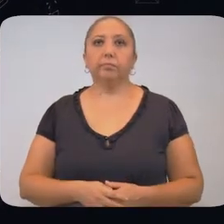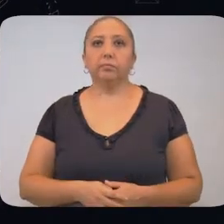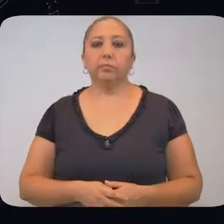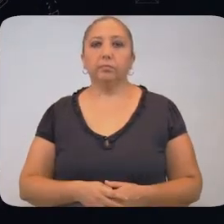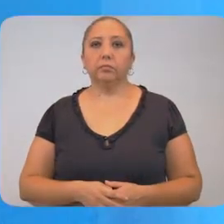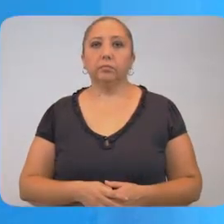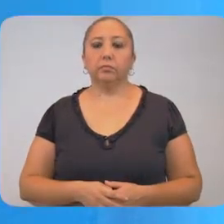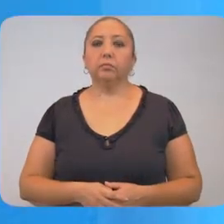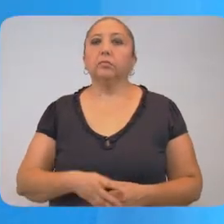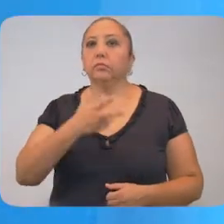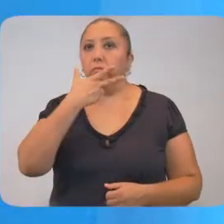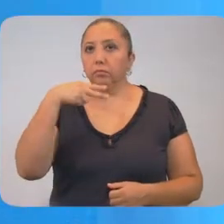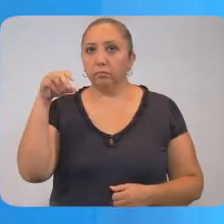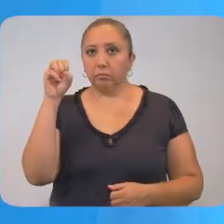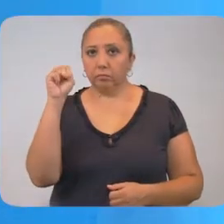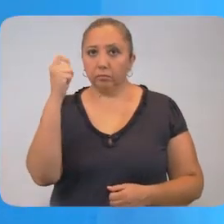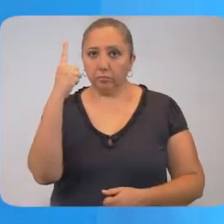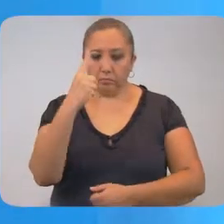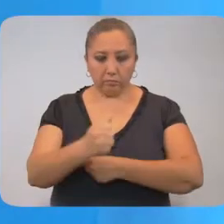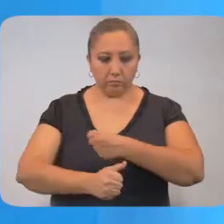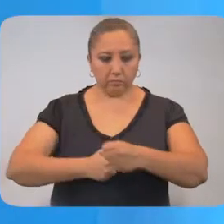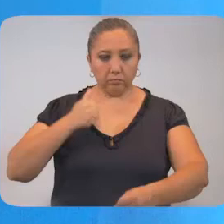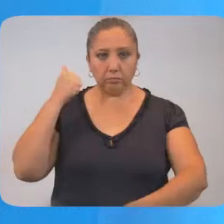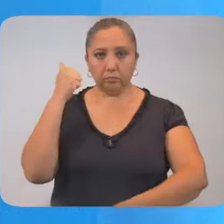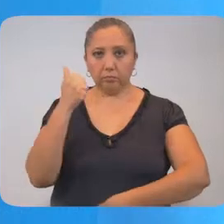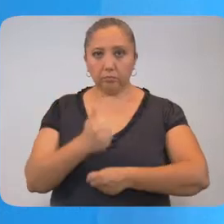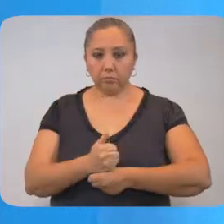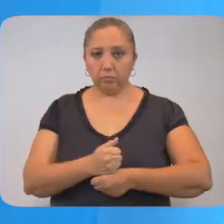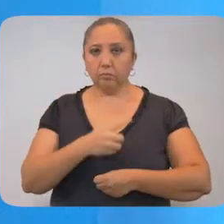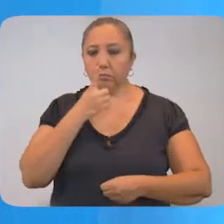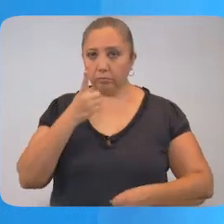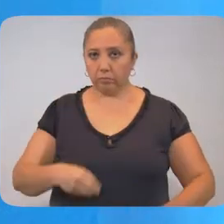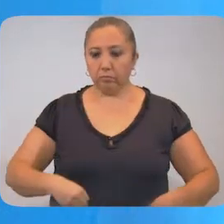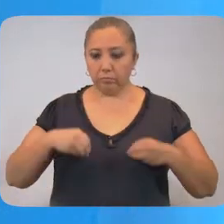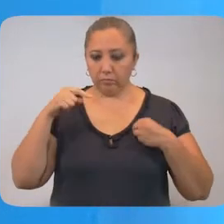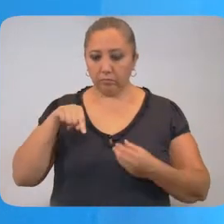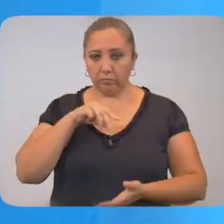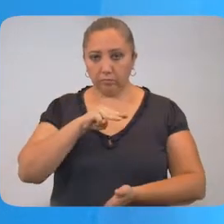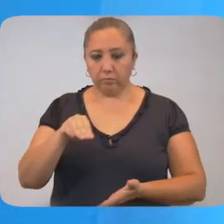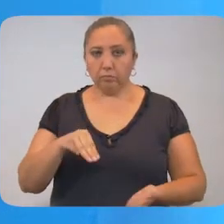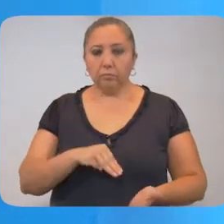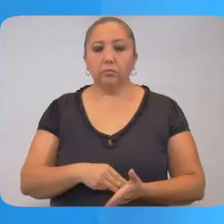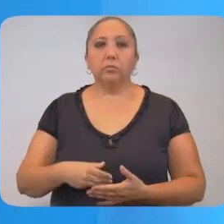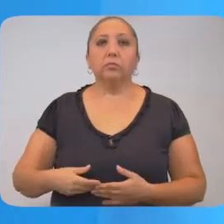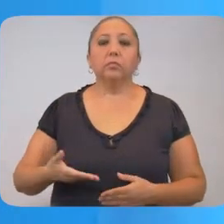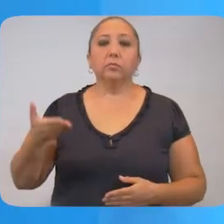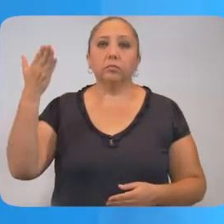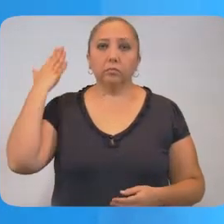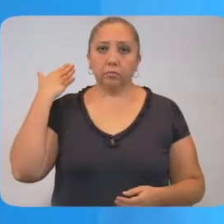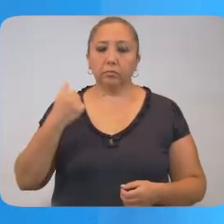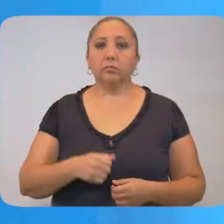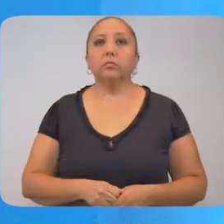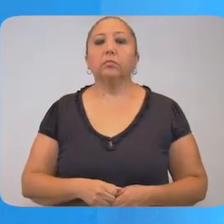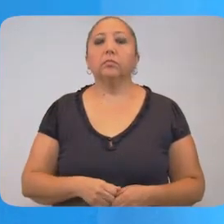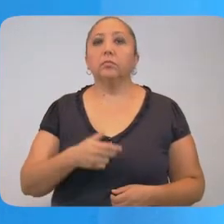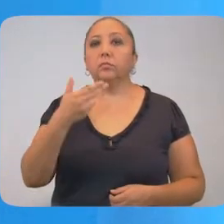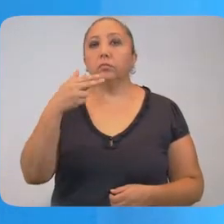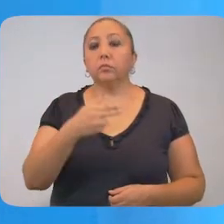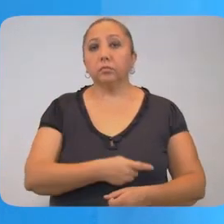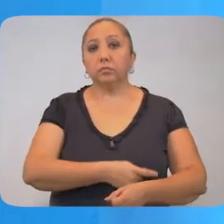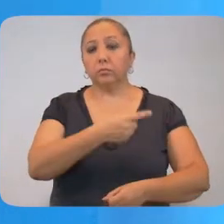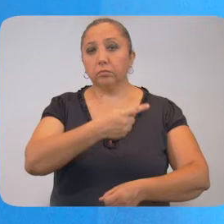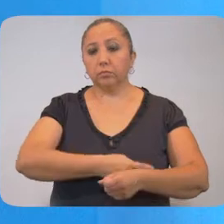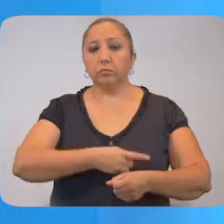asintomáticos. Hombre de 61 años de edad, originario y residente de Mérida, con antecedentes médicos de hipertensión